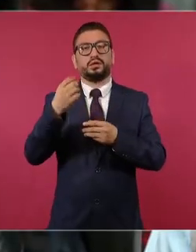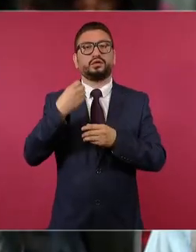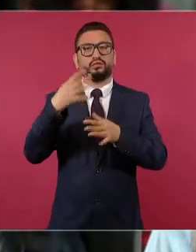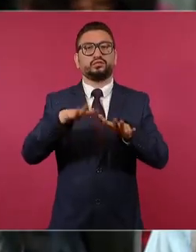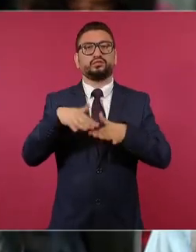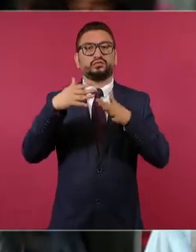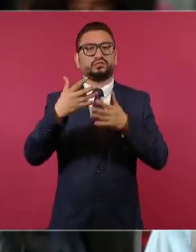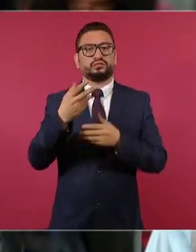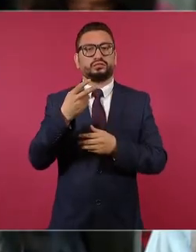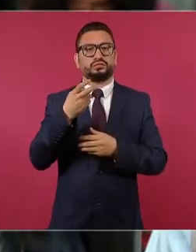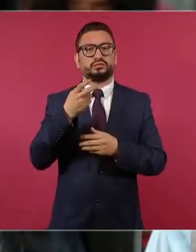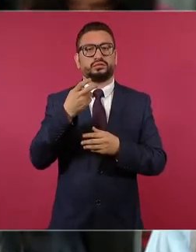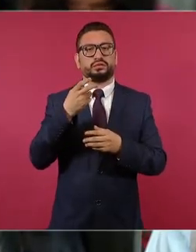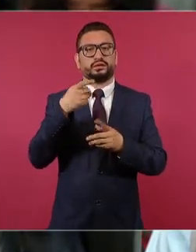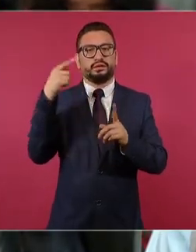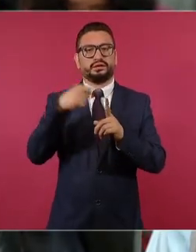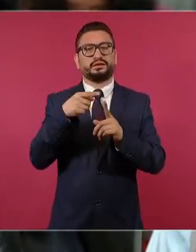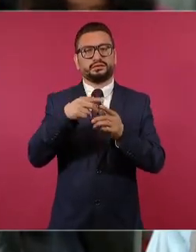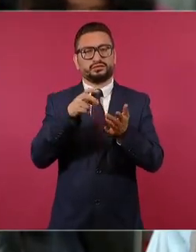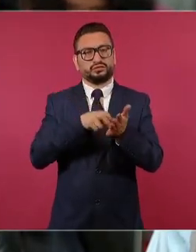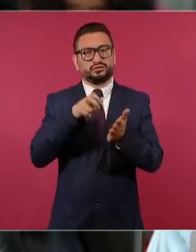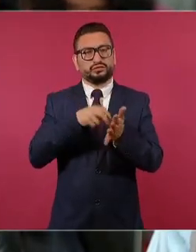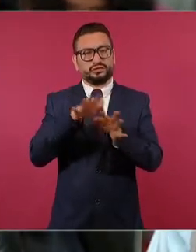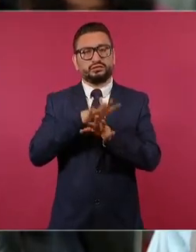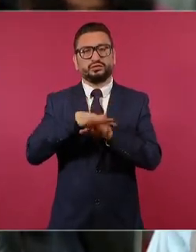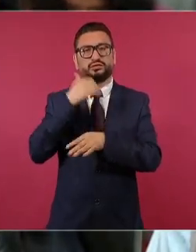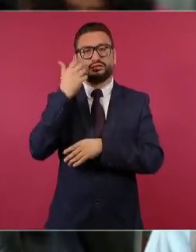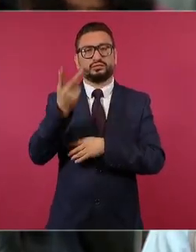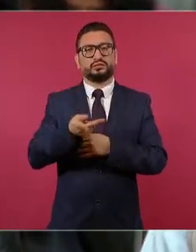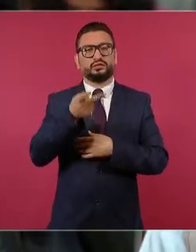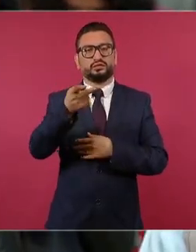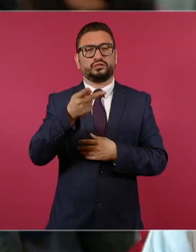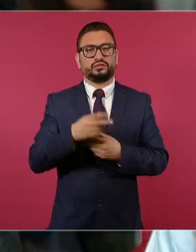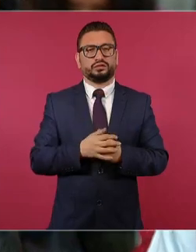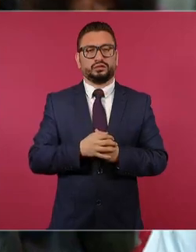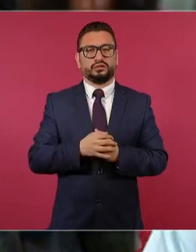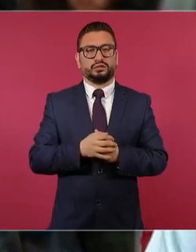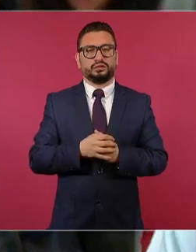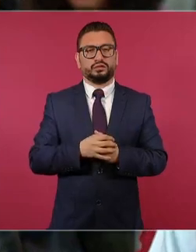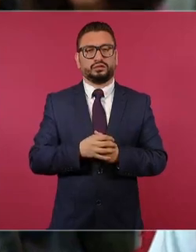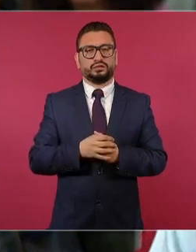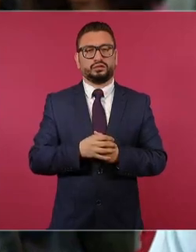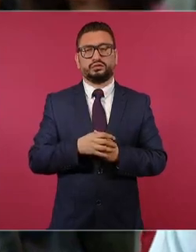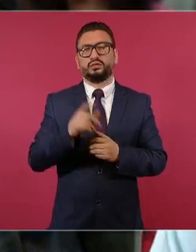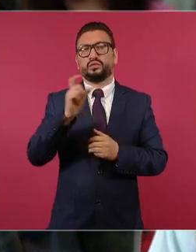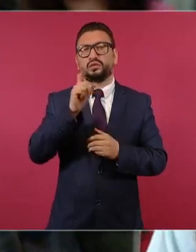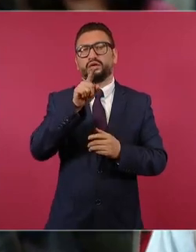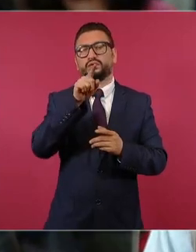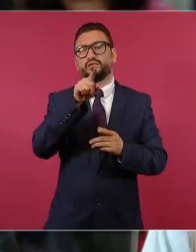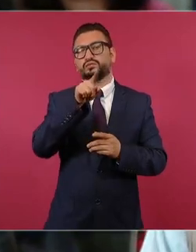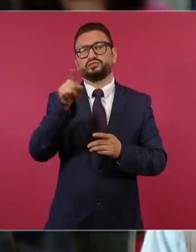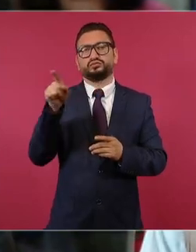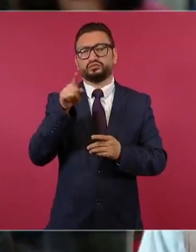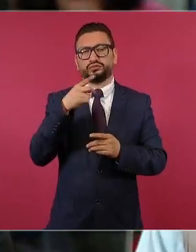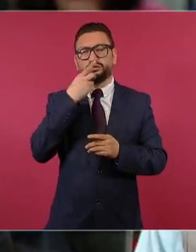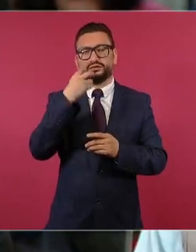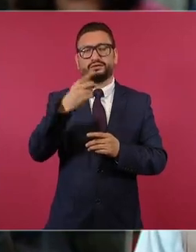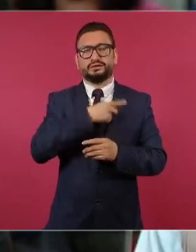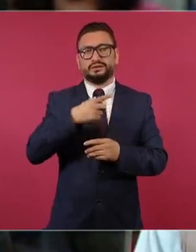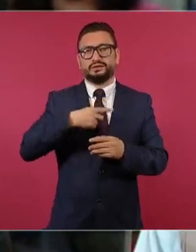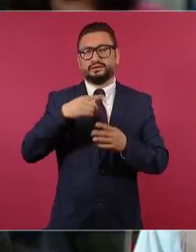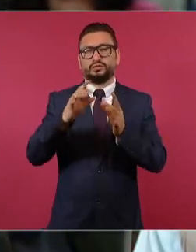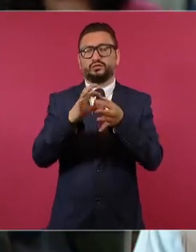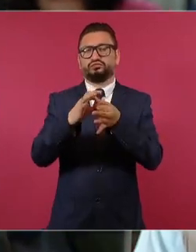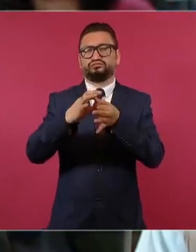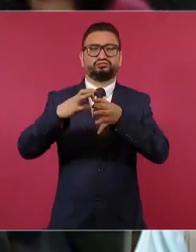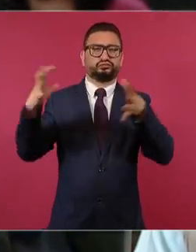que en torno a esta reforma. Yo quisiera preguntarle si el momento preciso en el que usted consideró que debió romperse esta